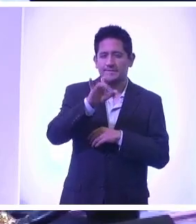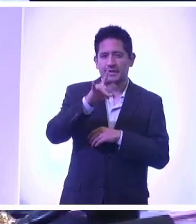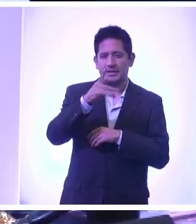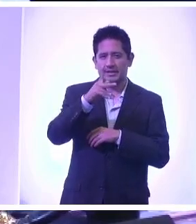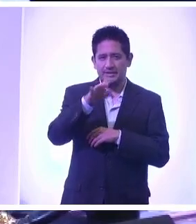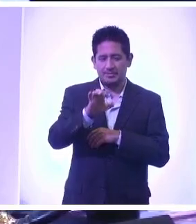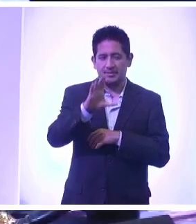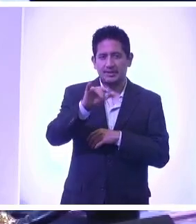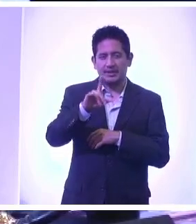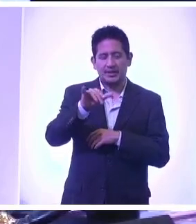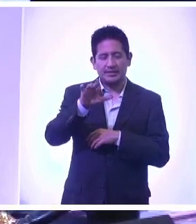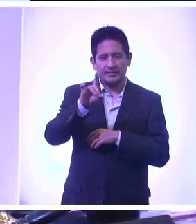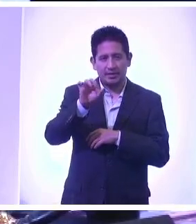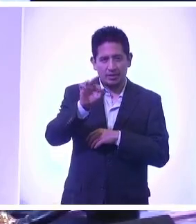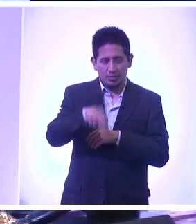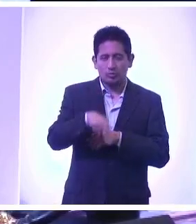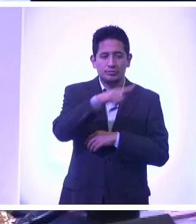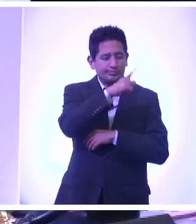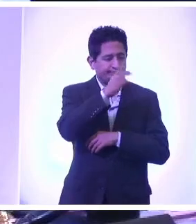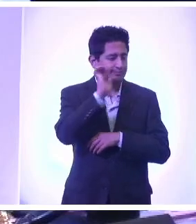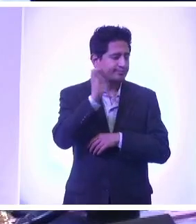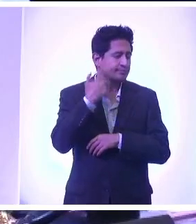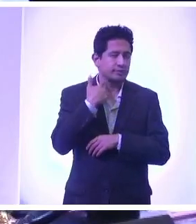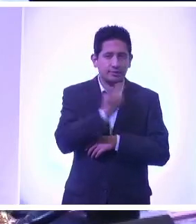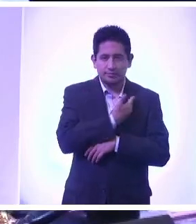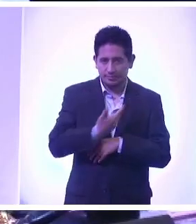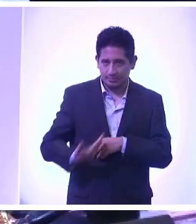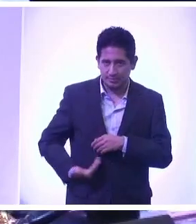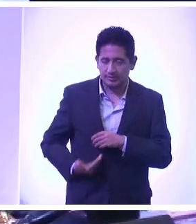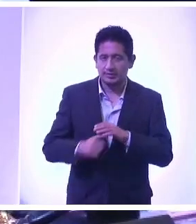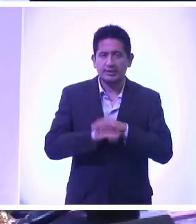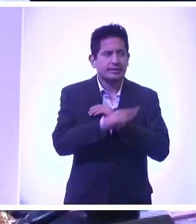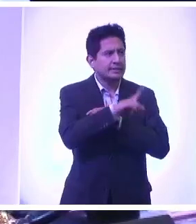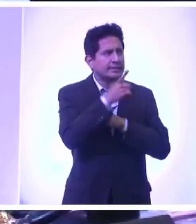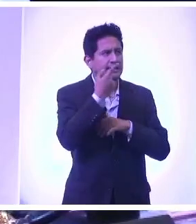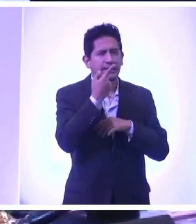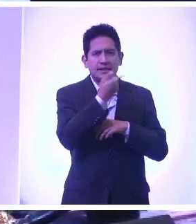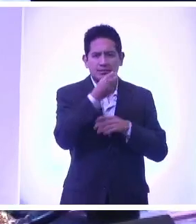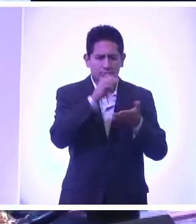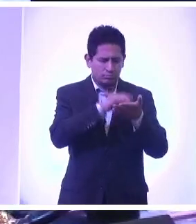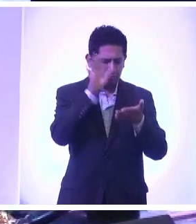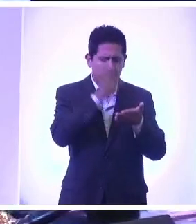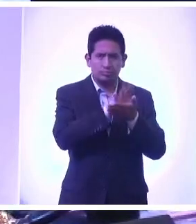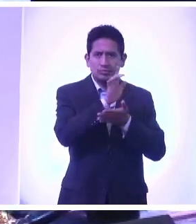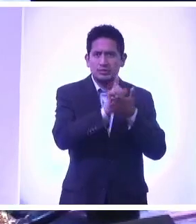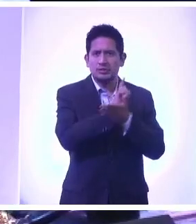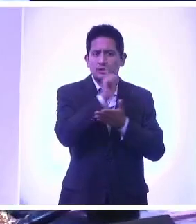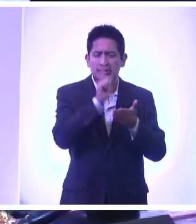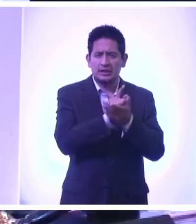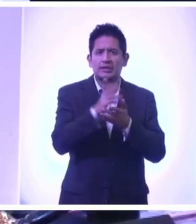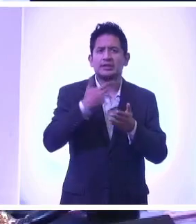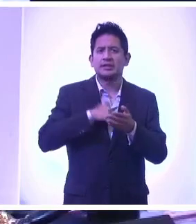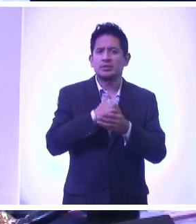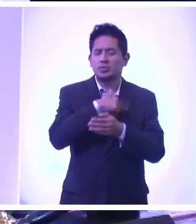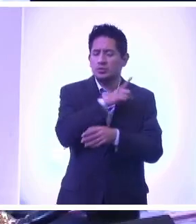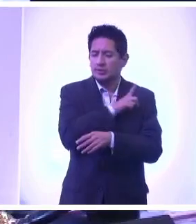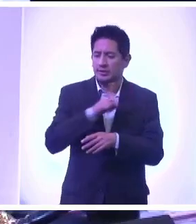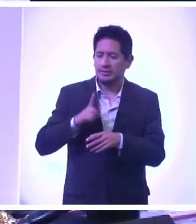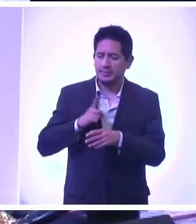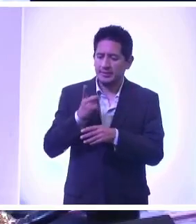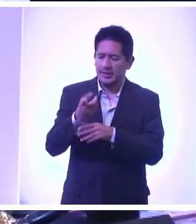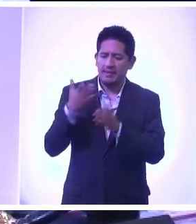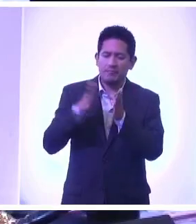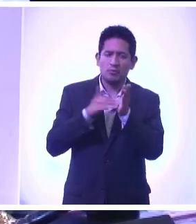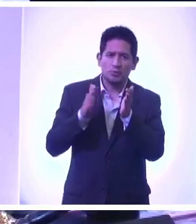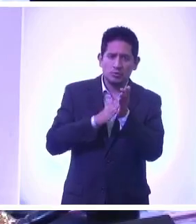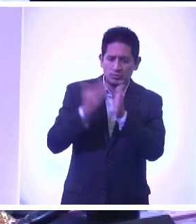regulatoria que son temas de ir mejorando algunos aspectos y generar ciertos manuales de Procedimientos que le permitan